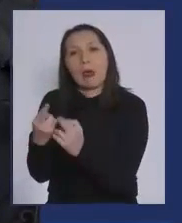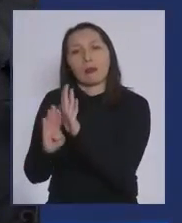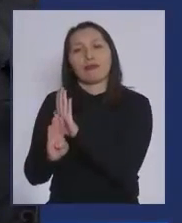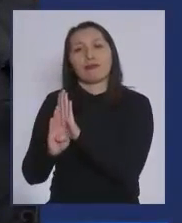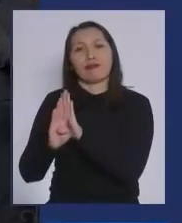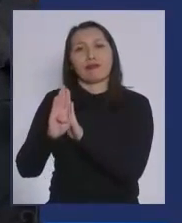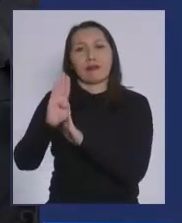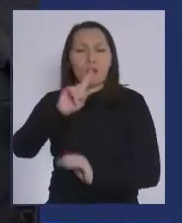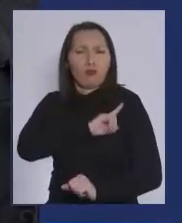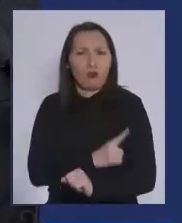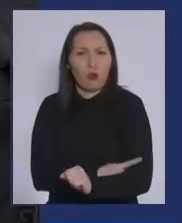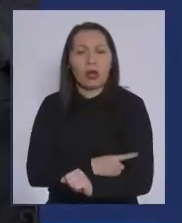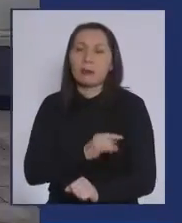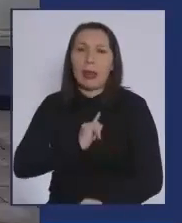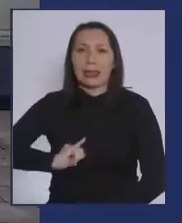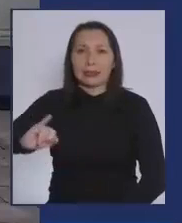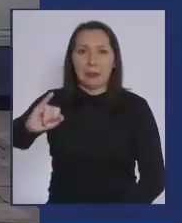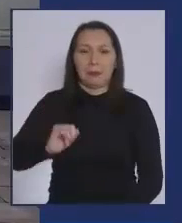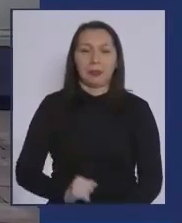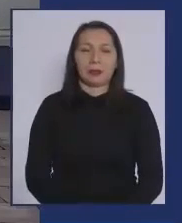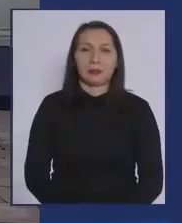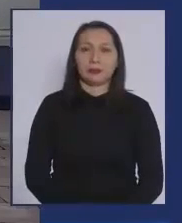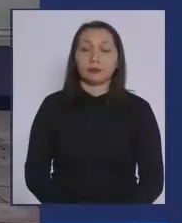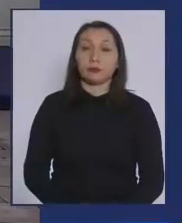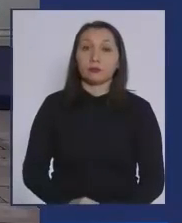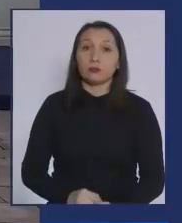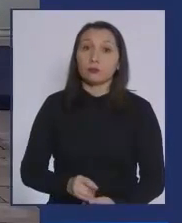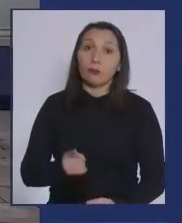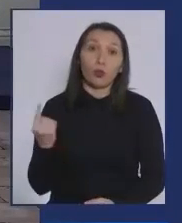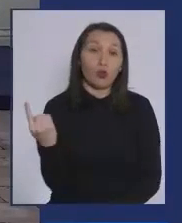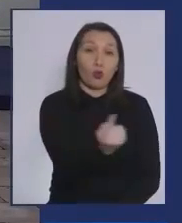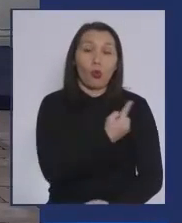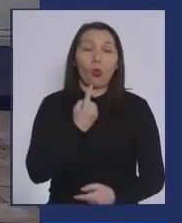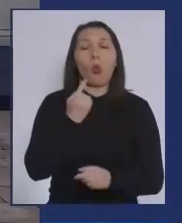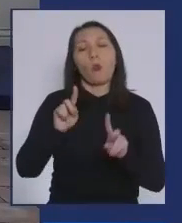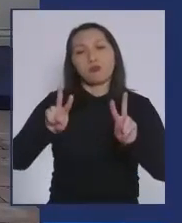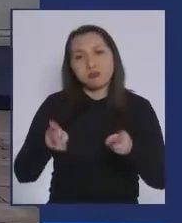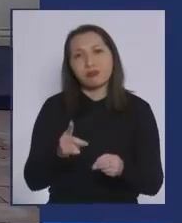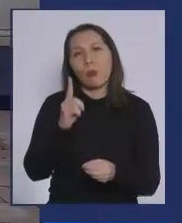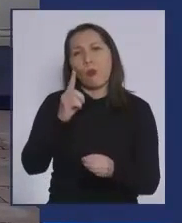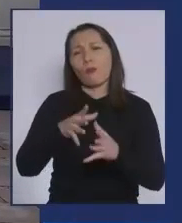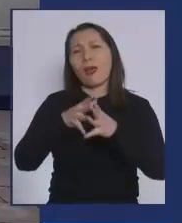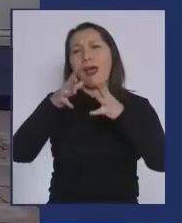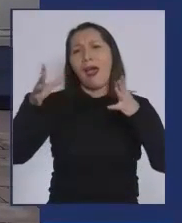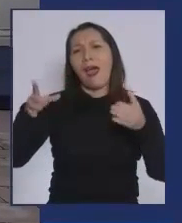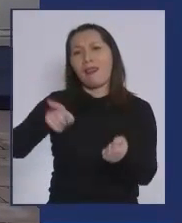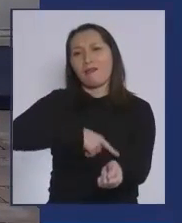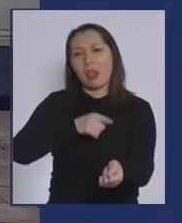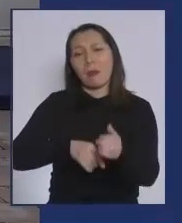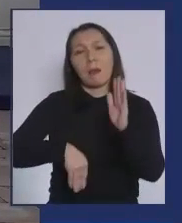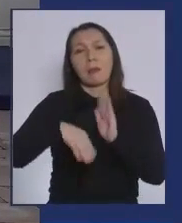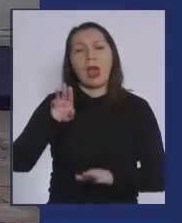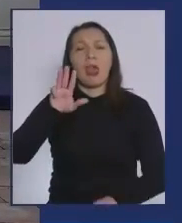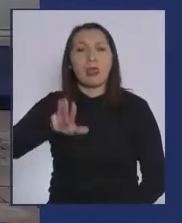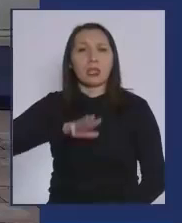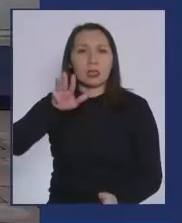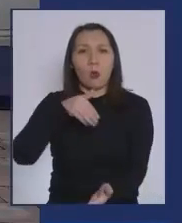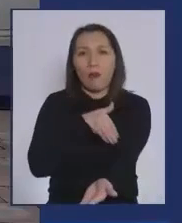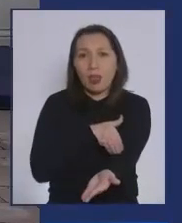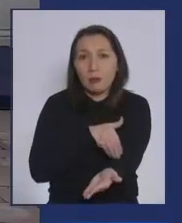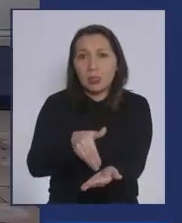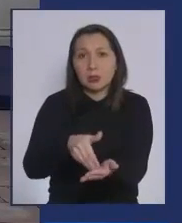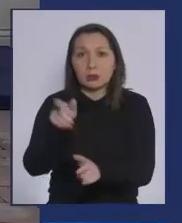fuerte y permanente somos una gran familia de más de 19 millones